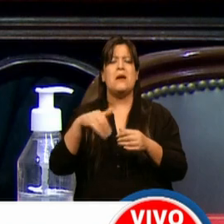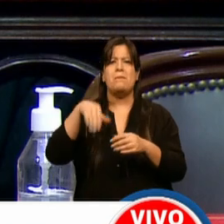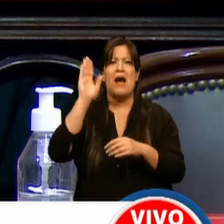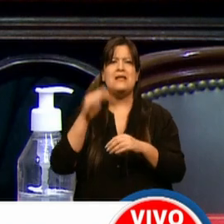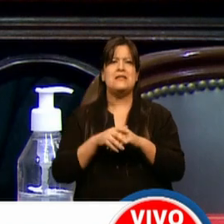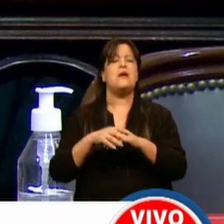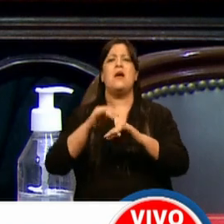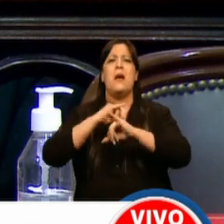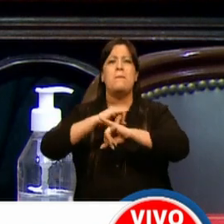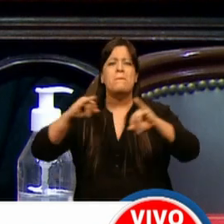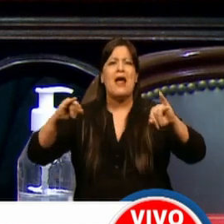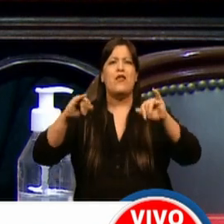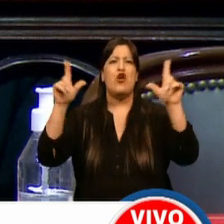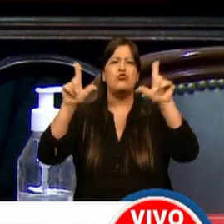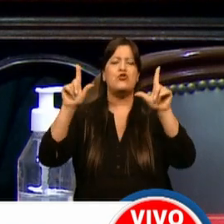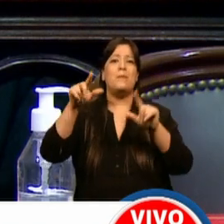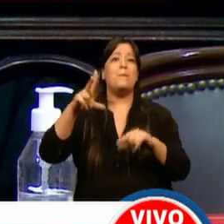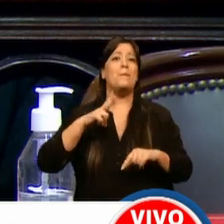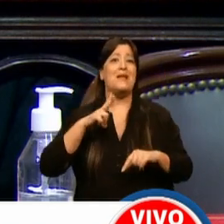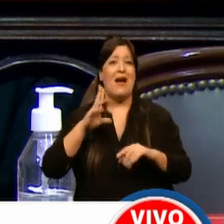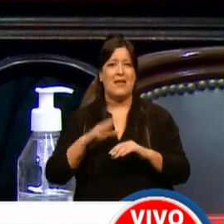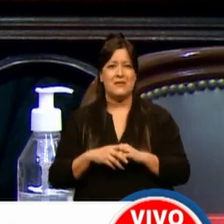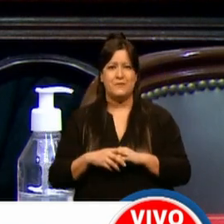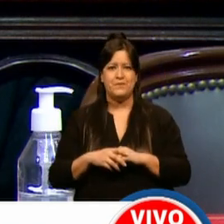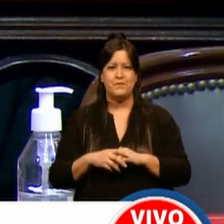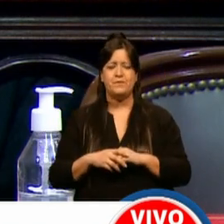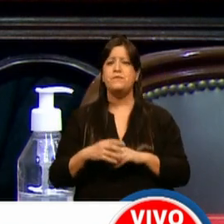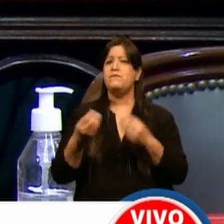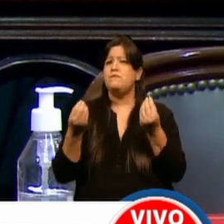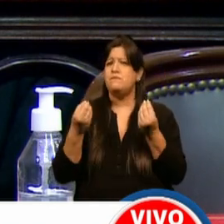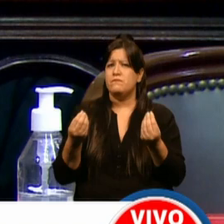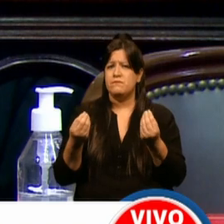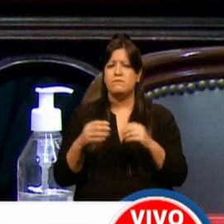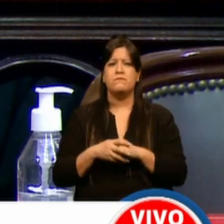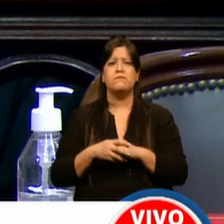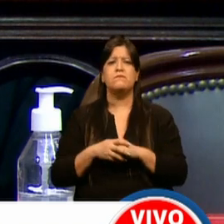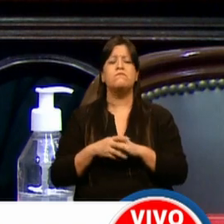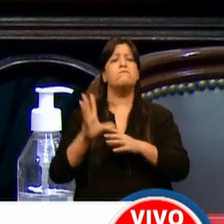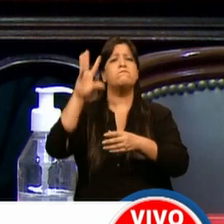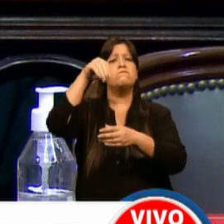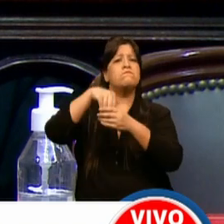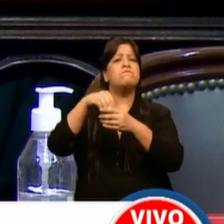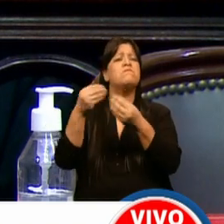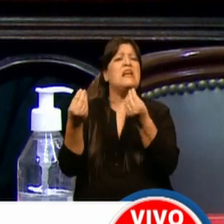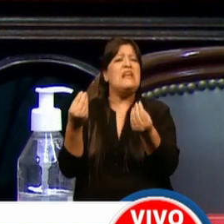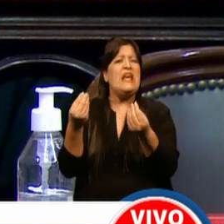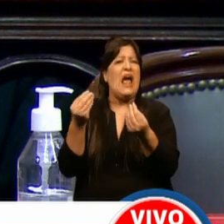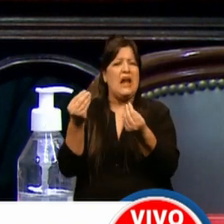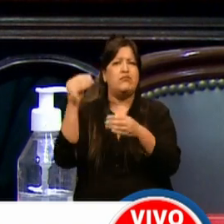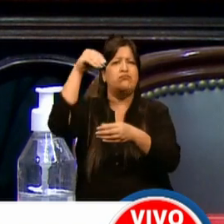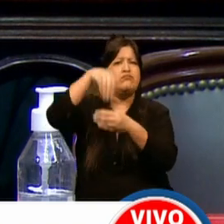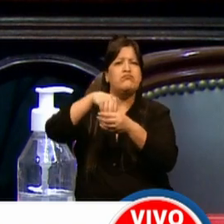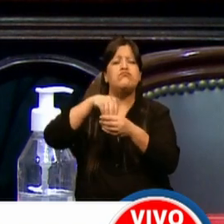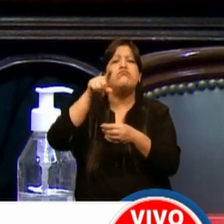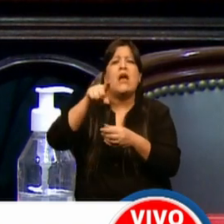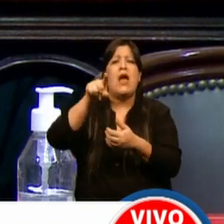los medios de gestión privada en donde interviene directamente en la